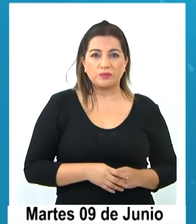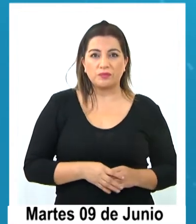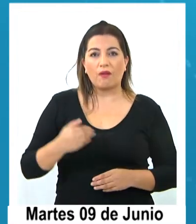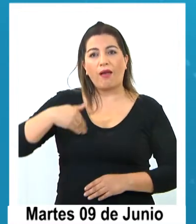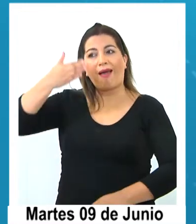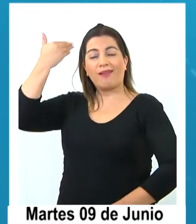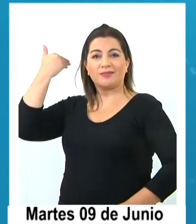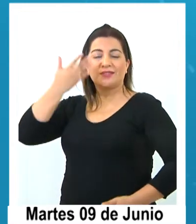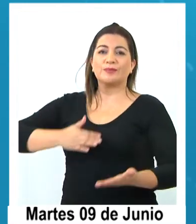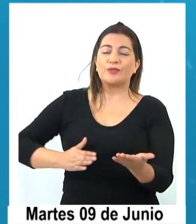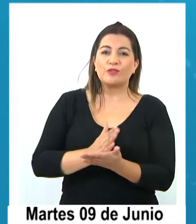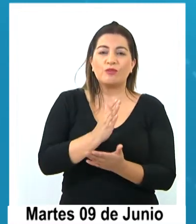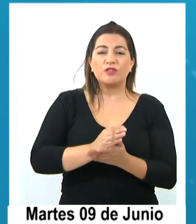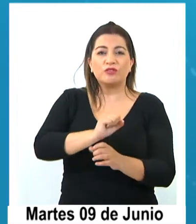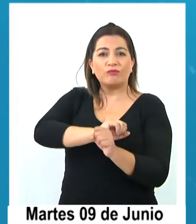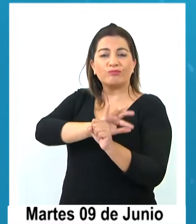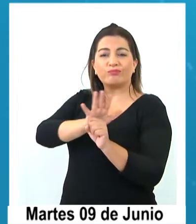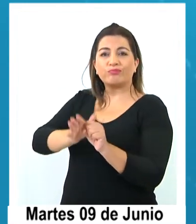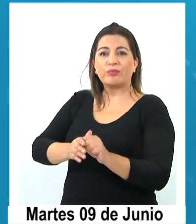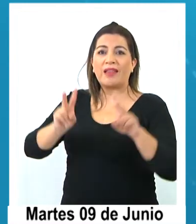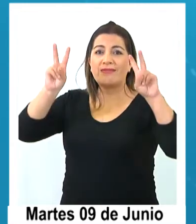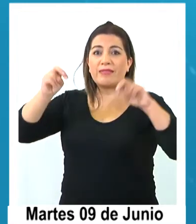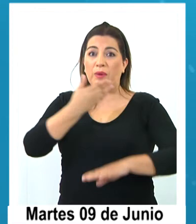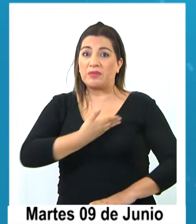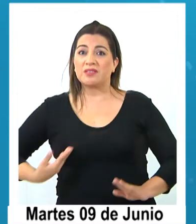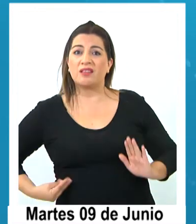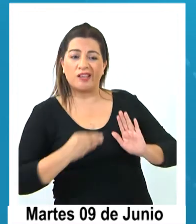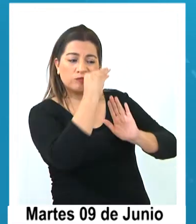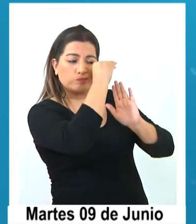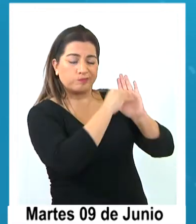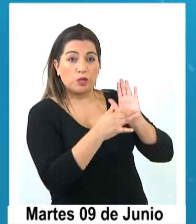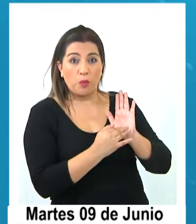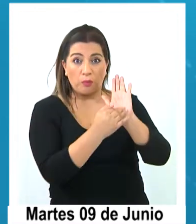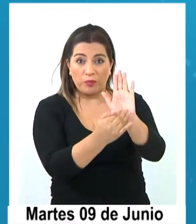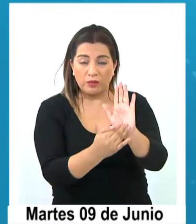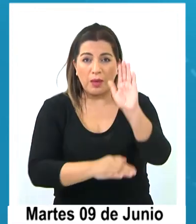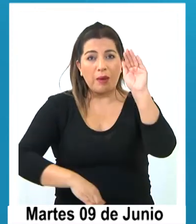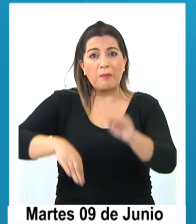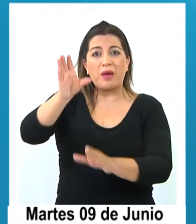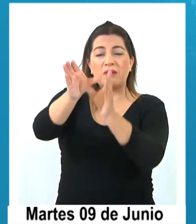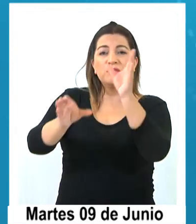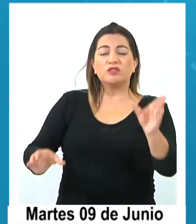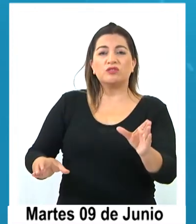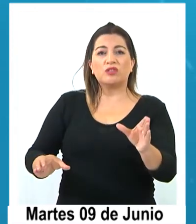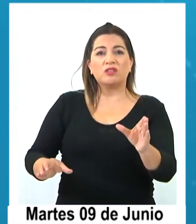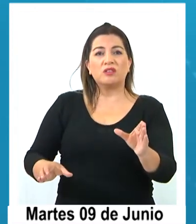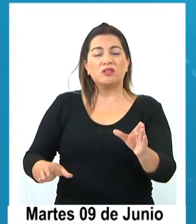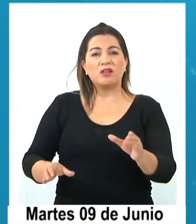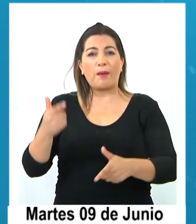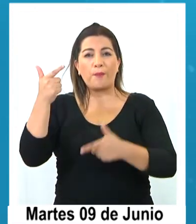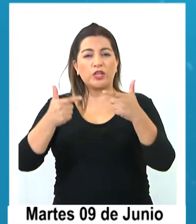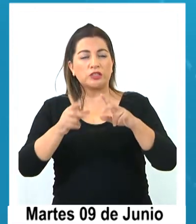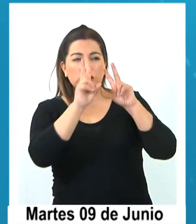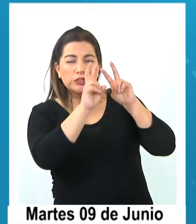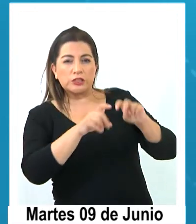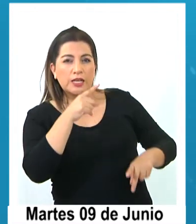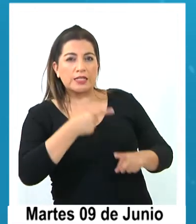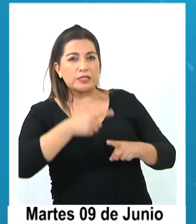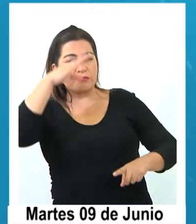Cuando empezó la pandemia y las medidas que adoptó el presidente Vizcarra, la mayoría de los analistas y